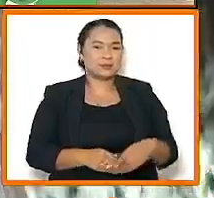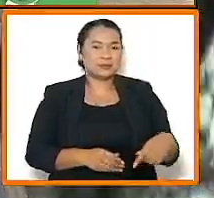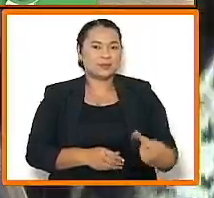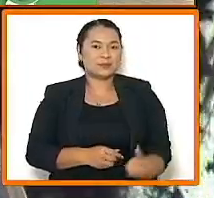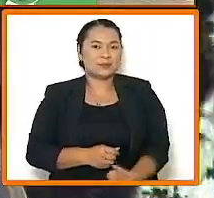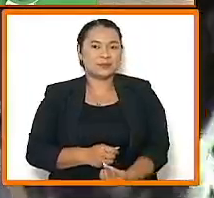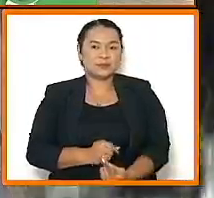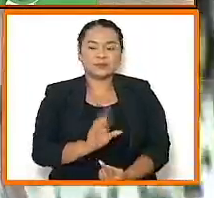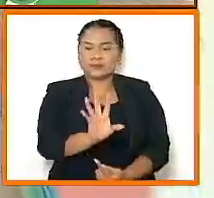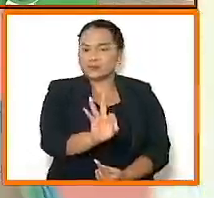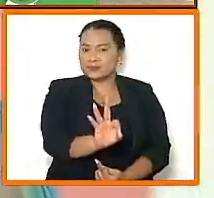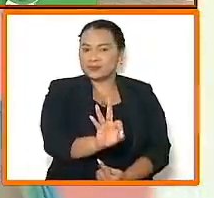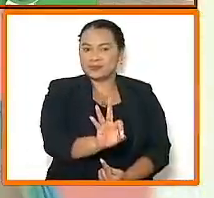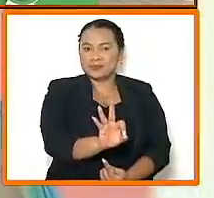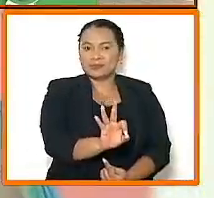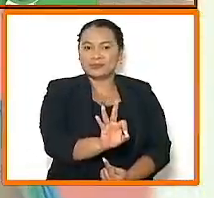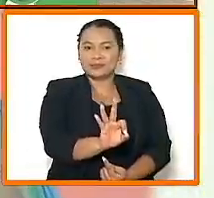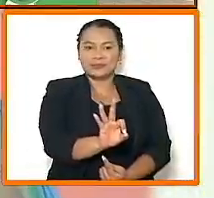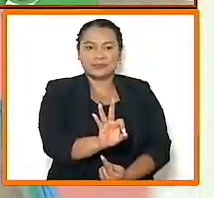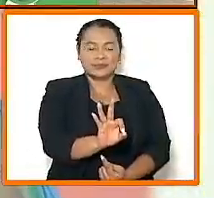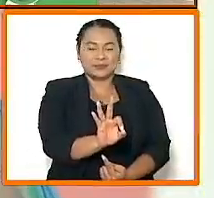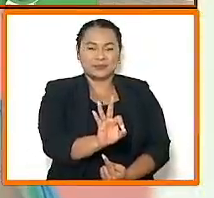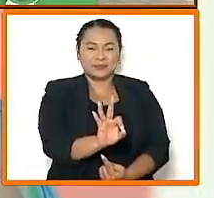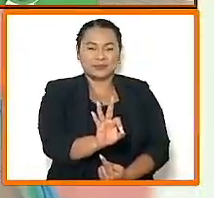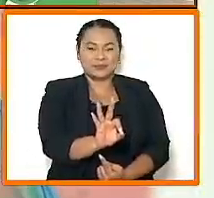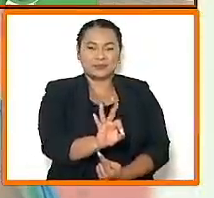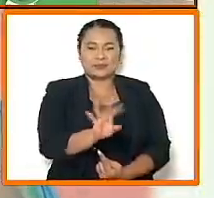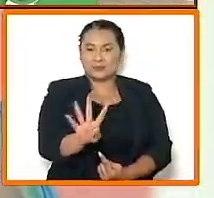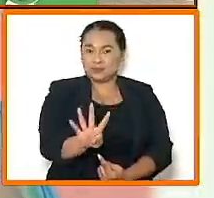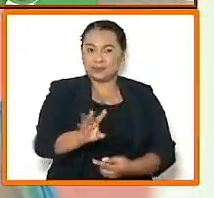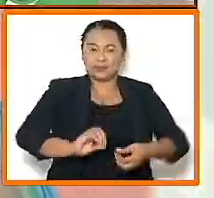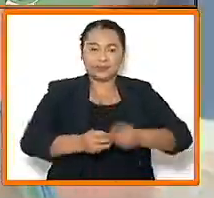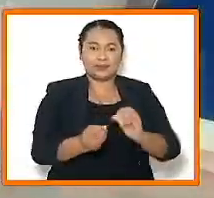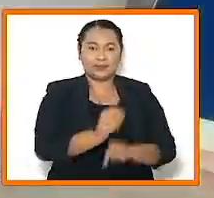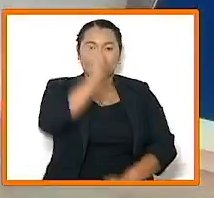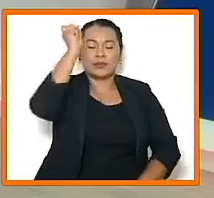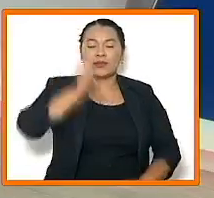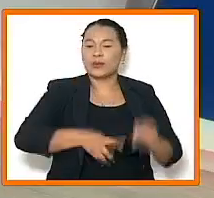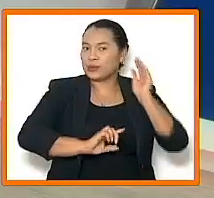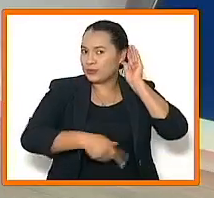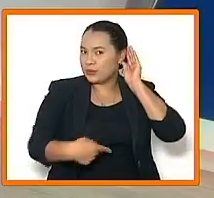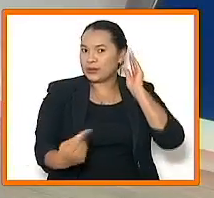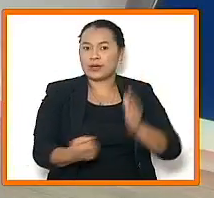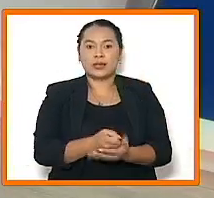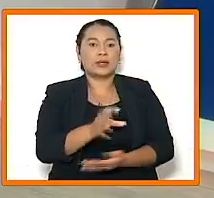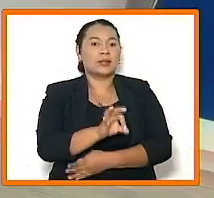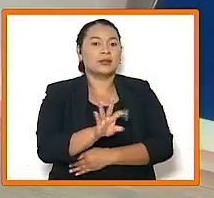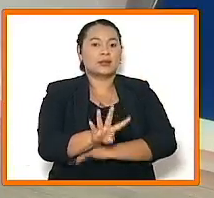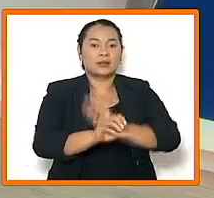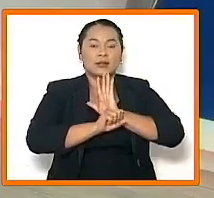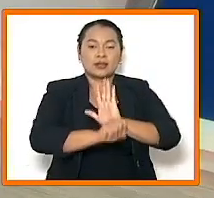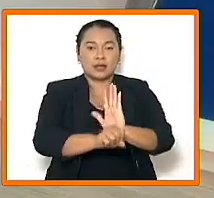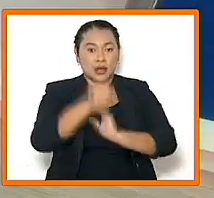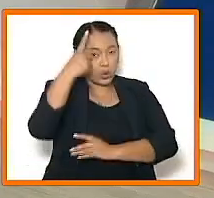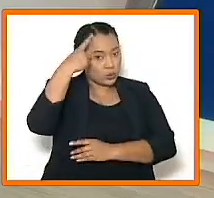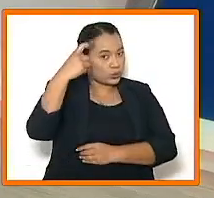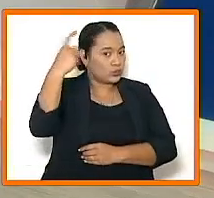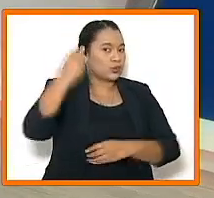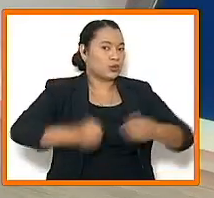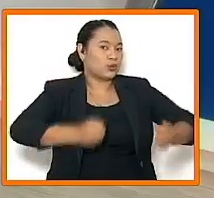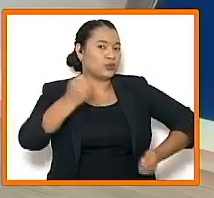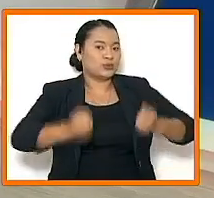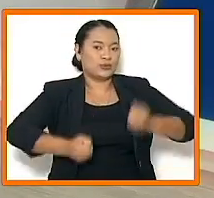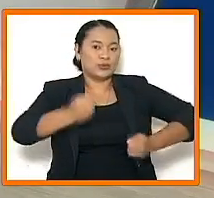el 9. Segundo dígito, el 4. Número favorecido 94 con su símbolo de sueños carro.